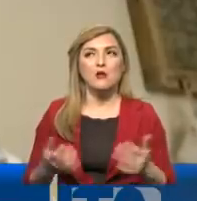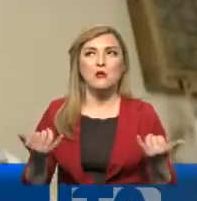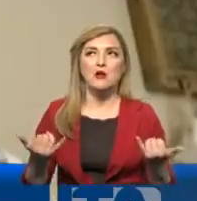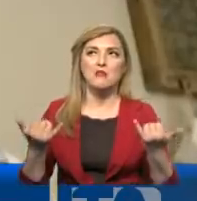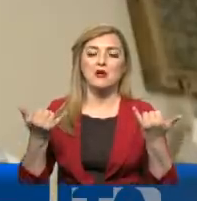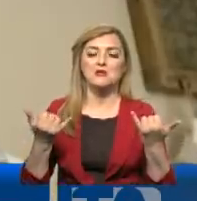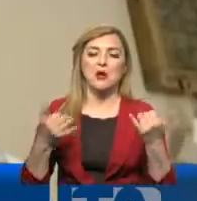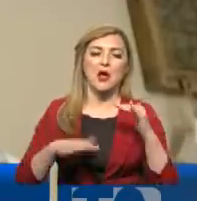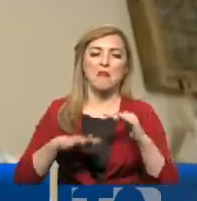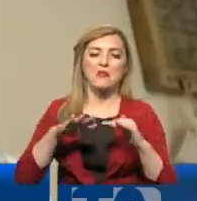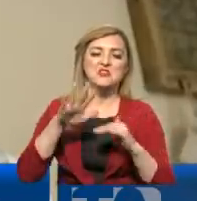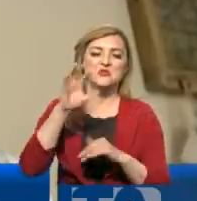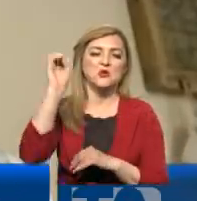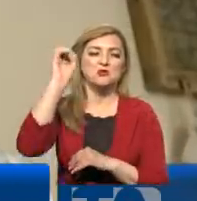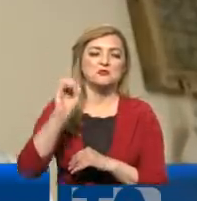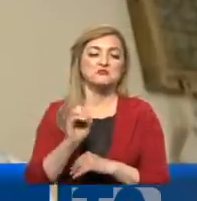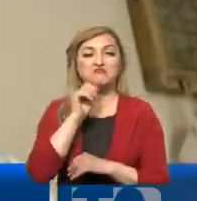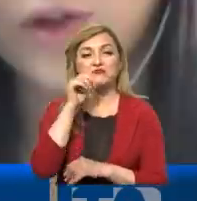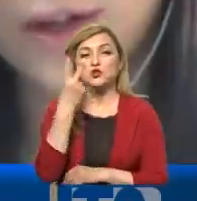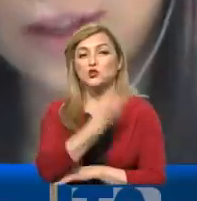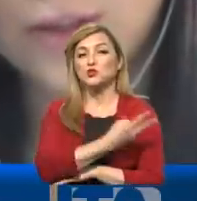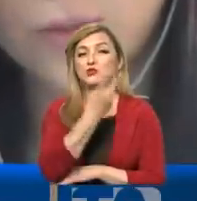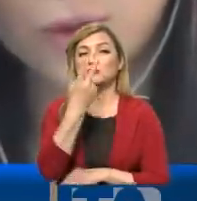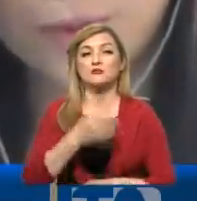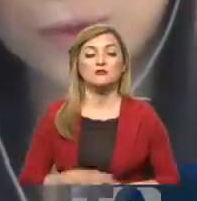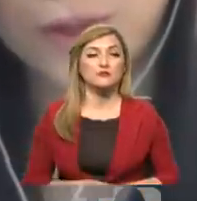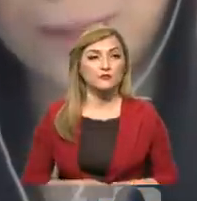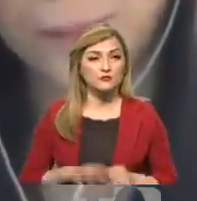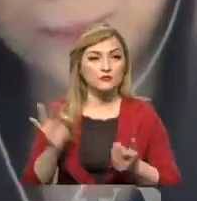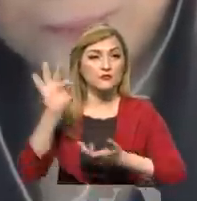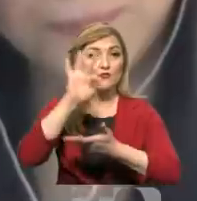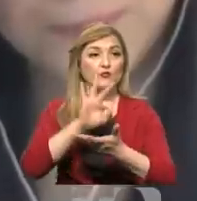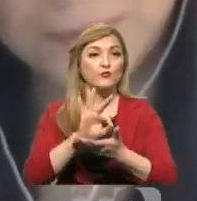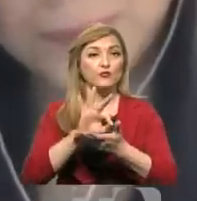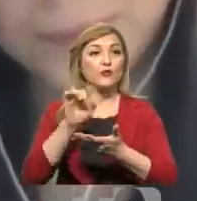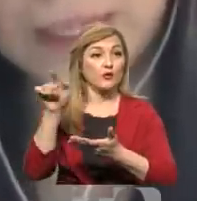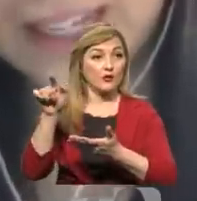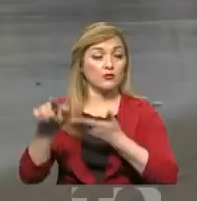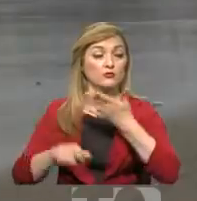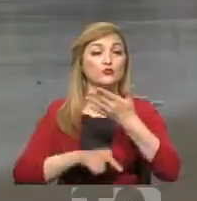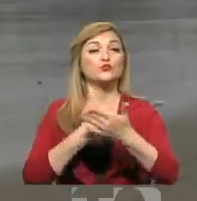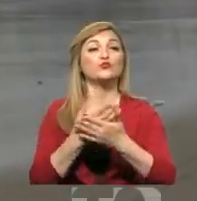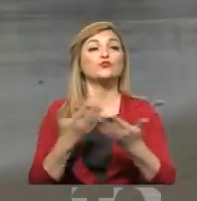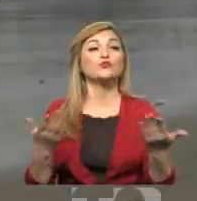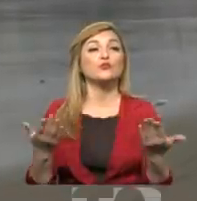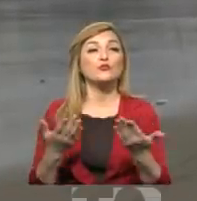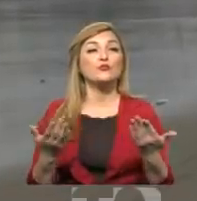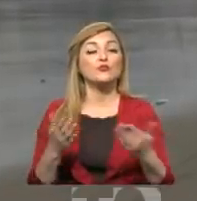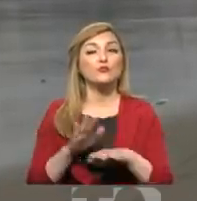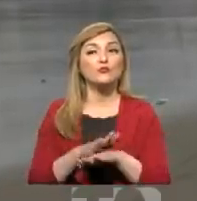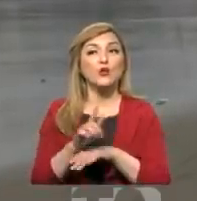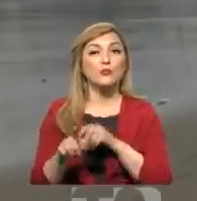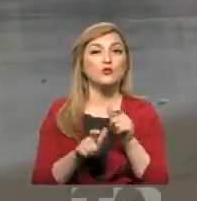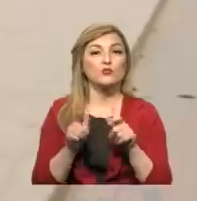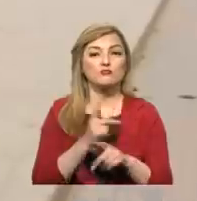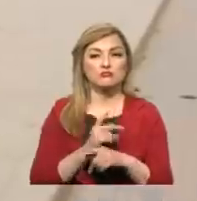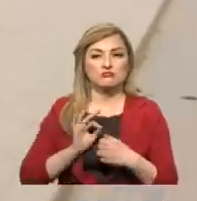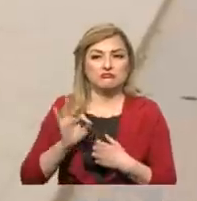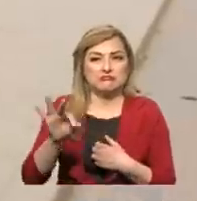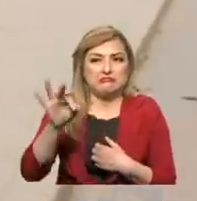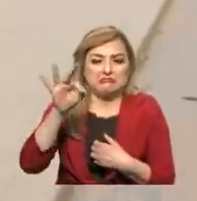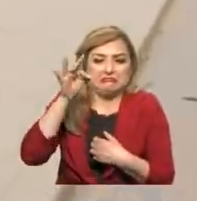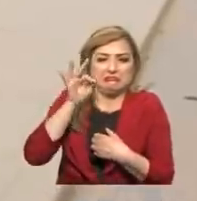siquiera al 50%, faltando 2 días para el carnaval. Los representantes del sector creen que esto no solo se debe a que la gente se cuida para